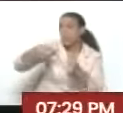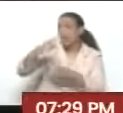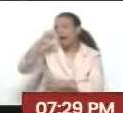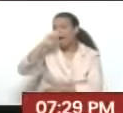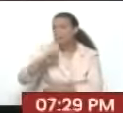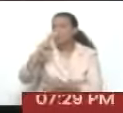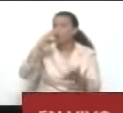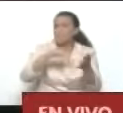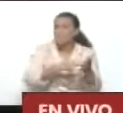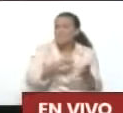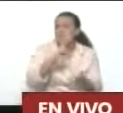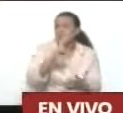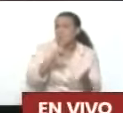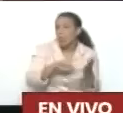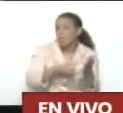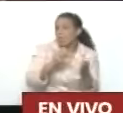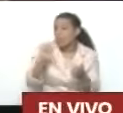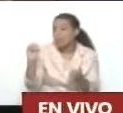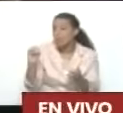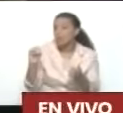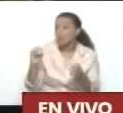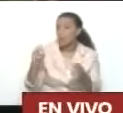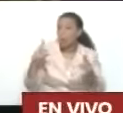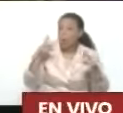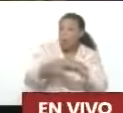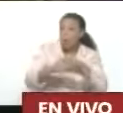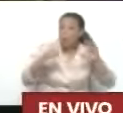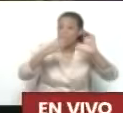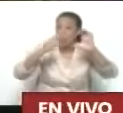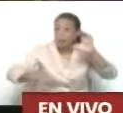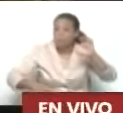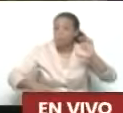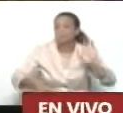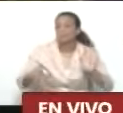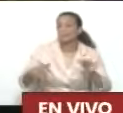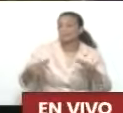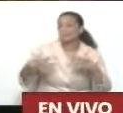2000 surgió el Foro Social Mundial.